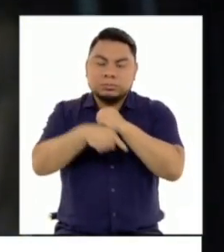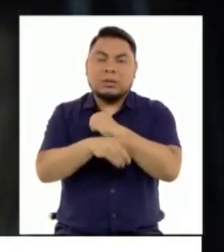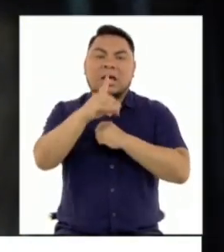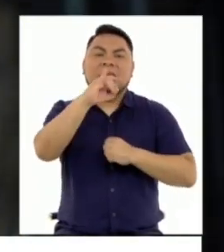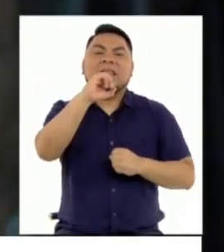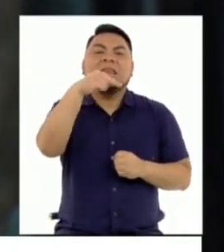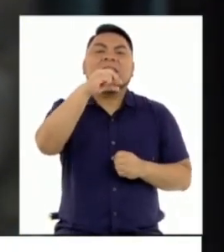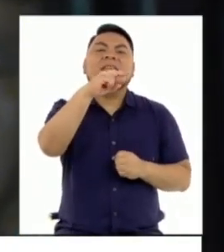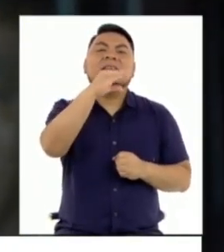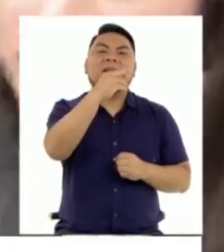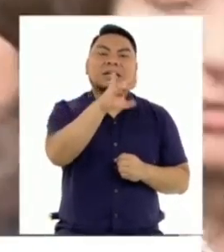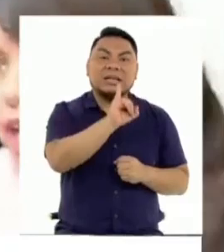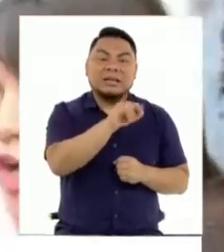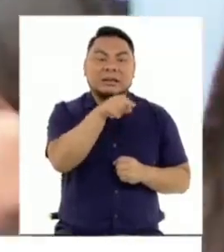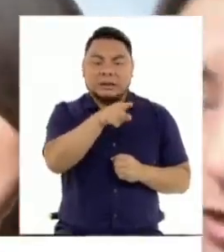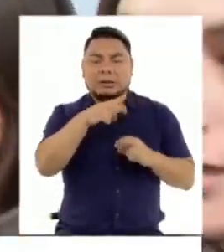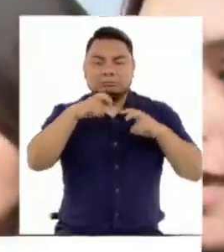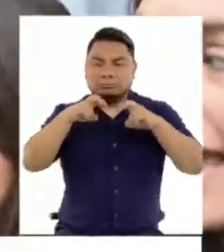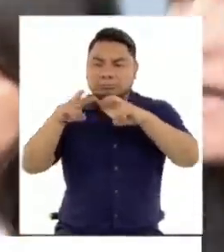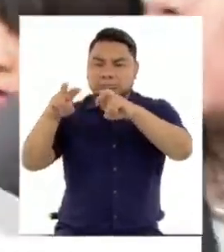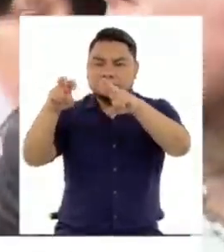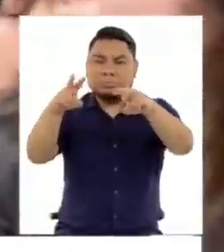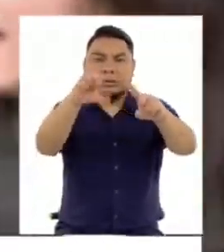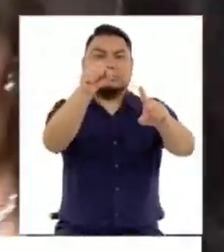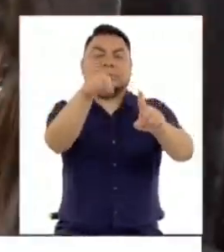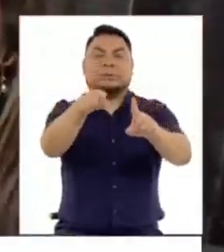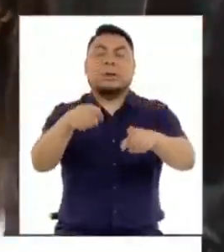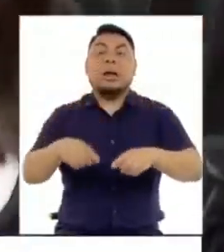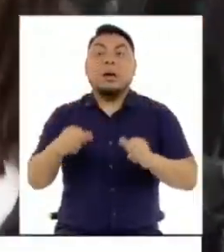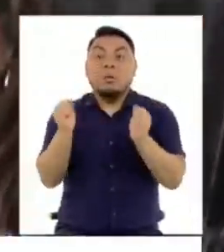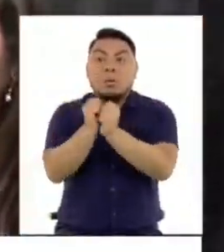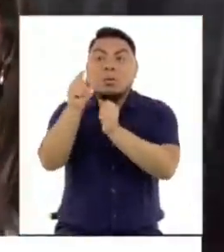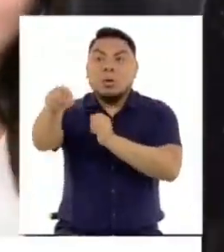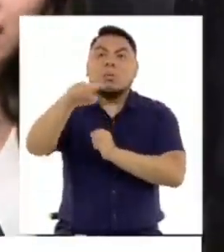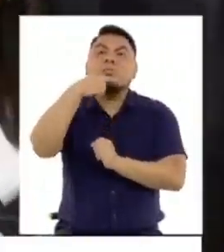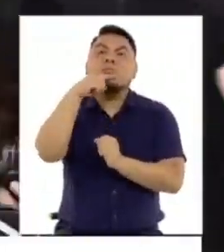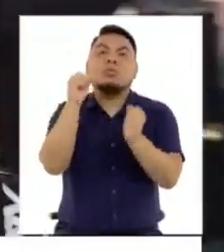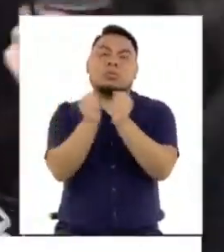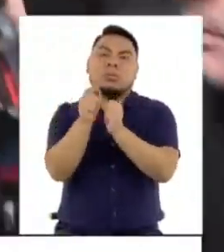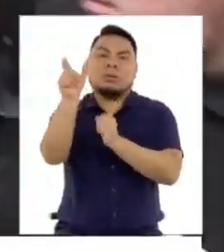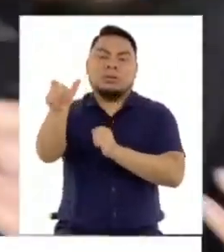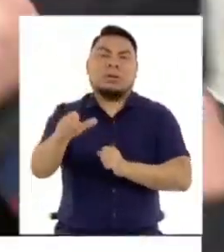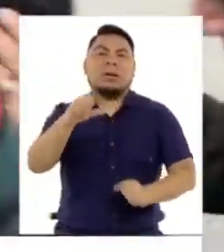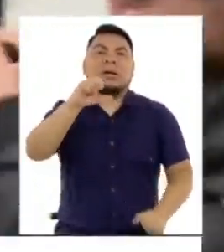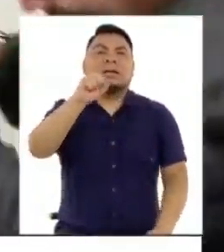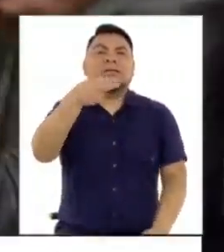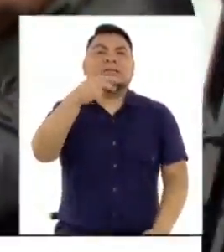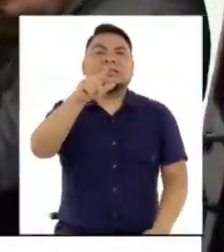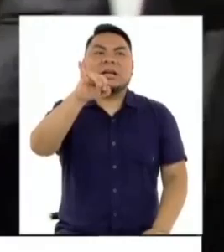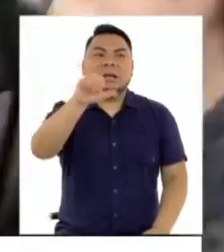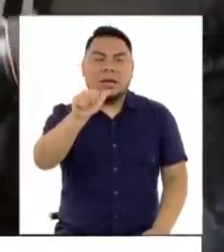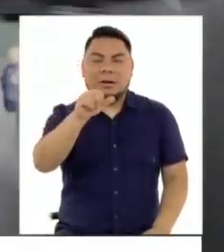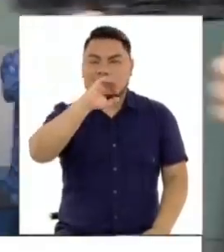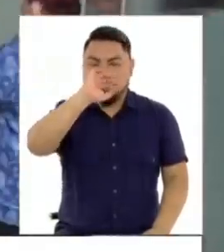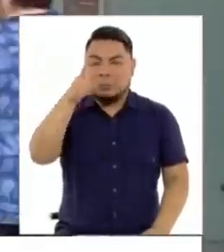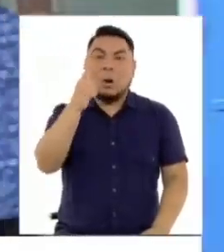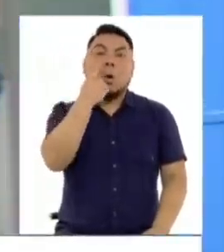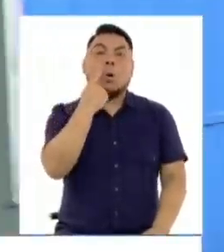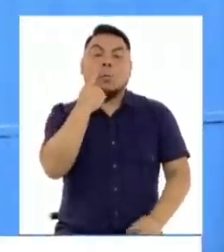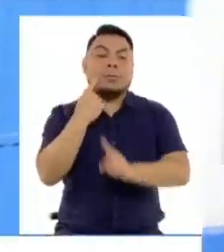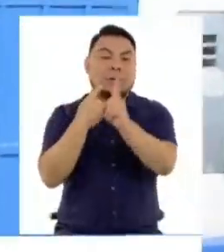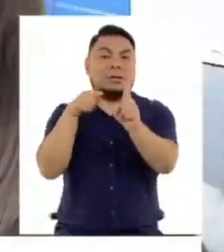la DIJIMIN. Junto a él fue detenida una mujer identificada como Sheila Villarreyes Vázquez y un